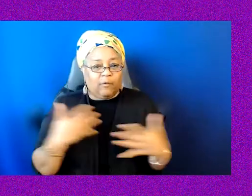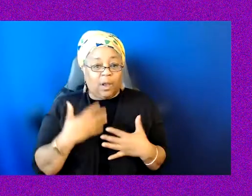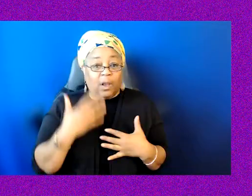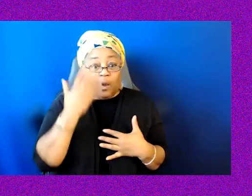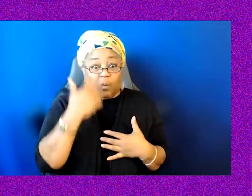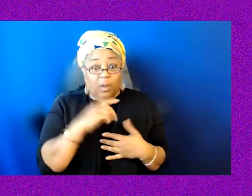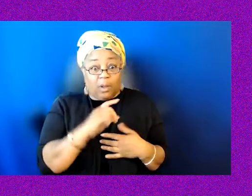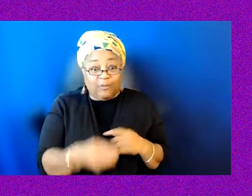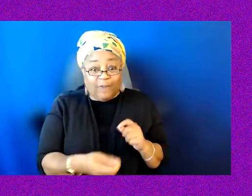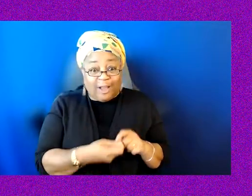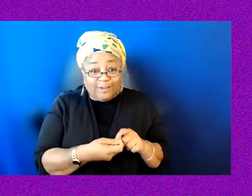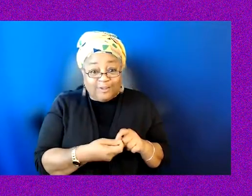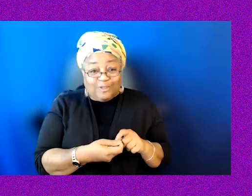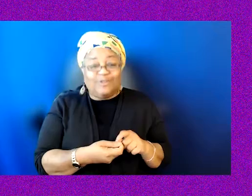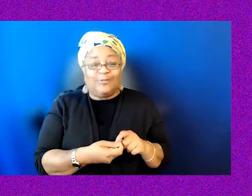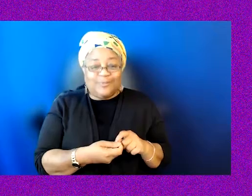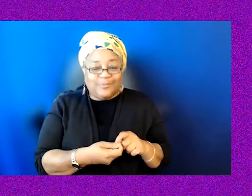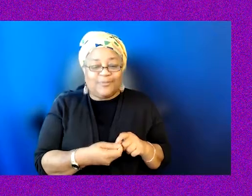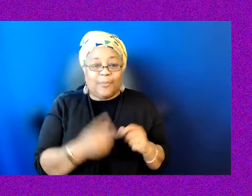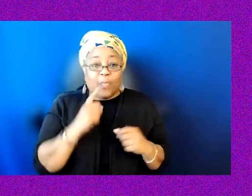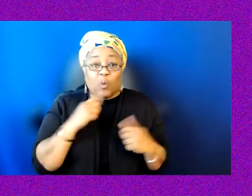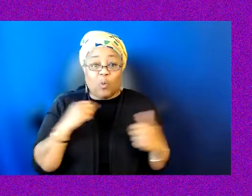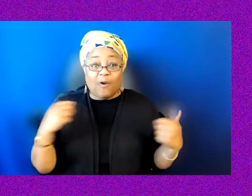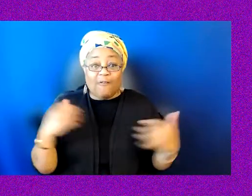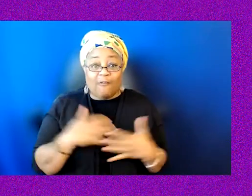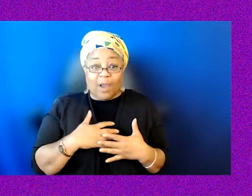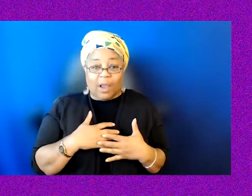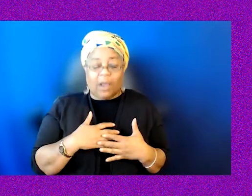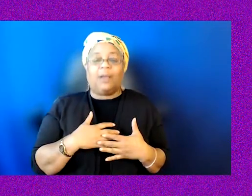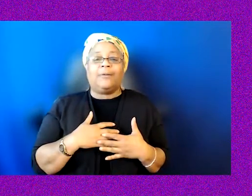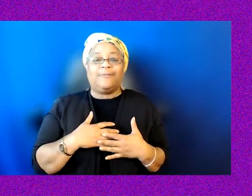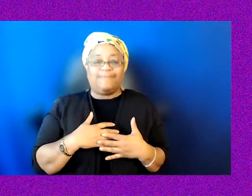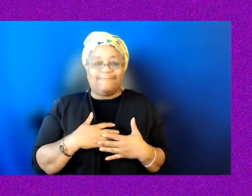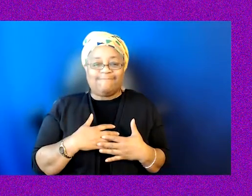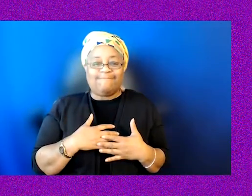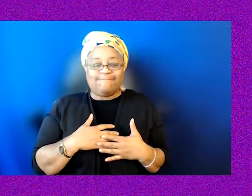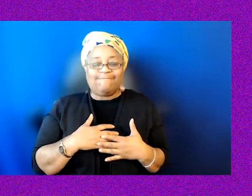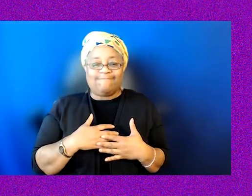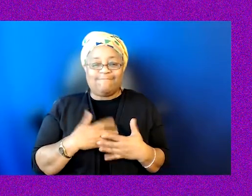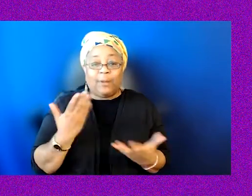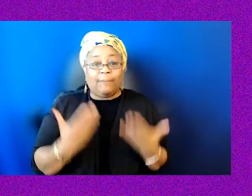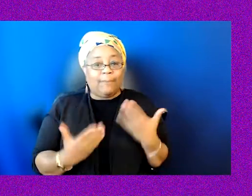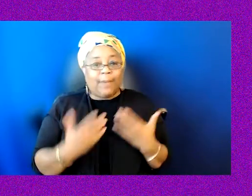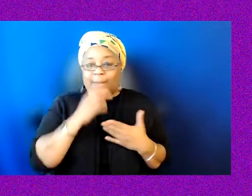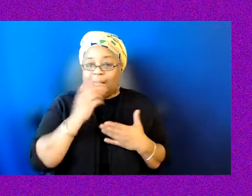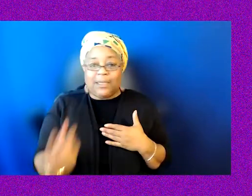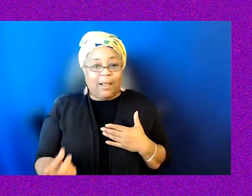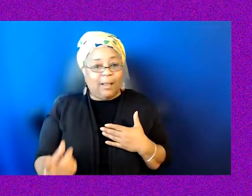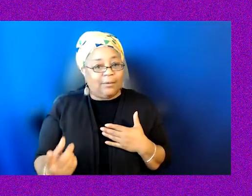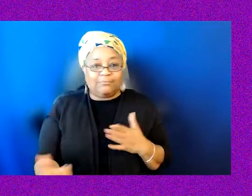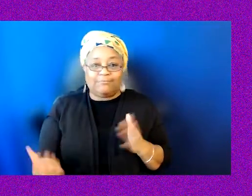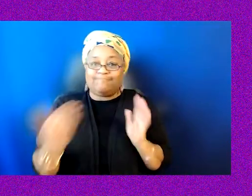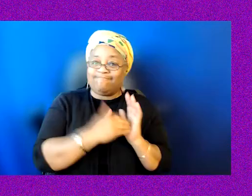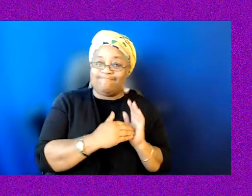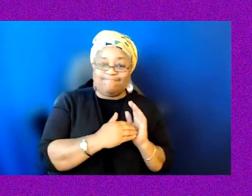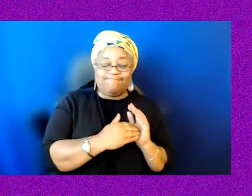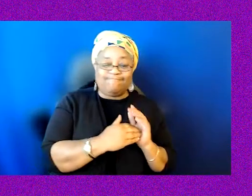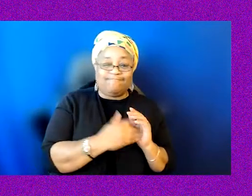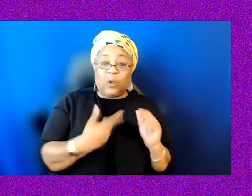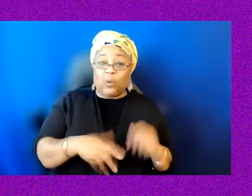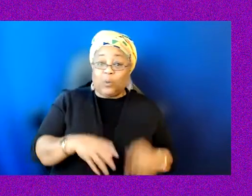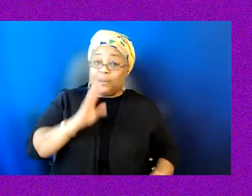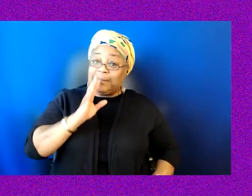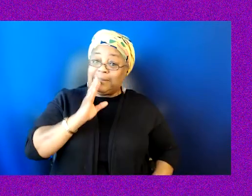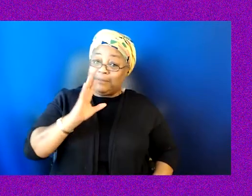se nos va a desaparecer. Estando a solas, pensamos que el amor nunca va a volver. Y cuando hablamos,